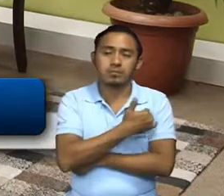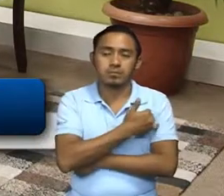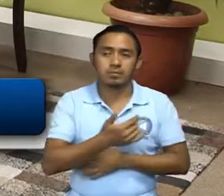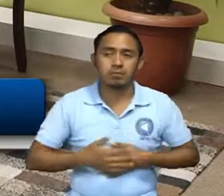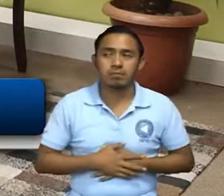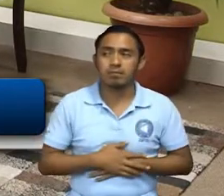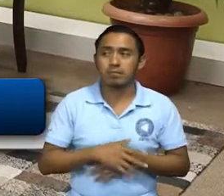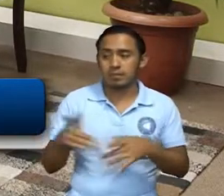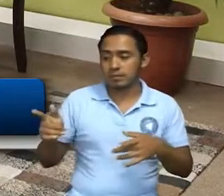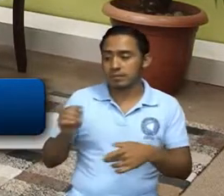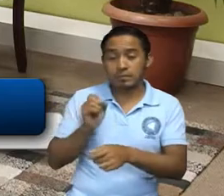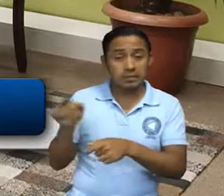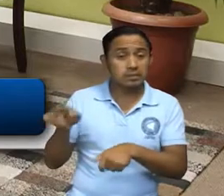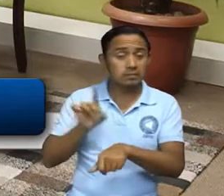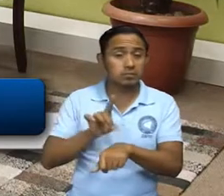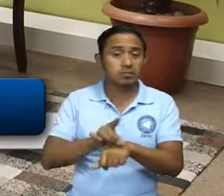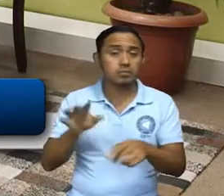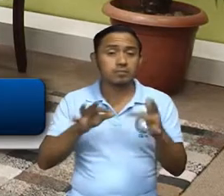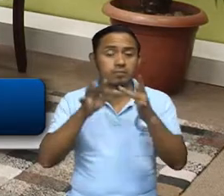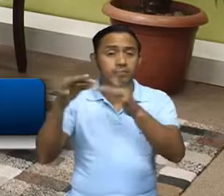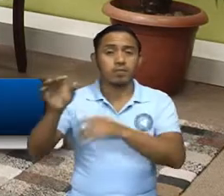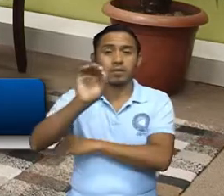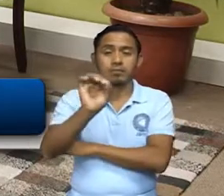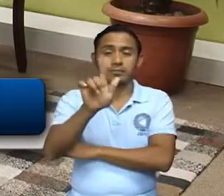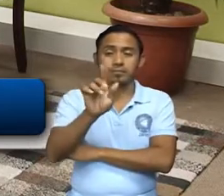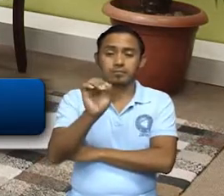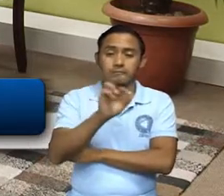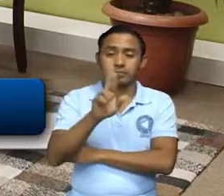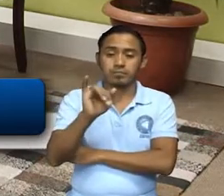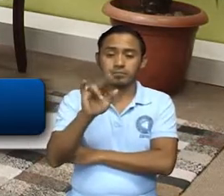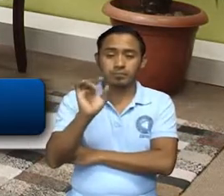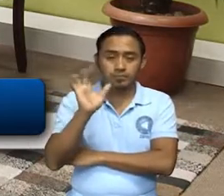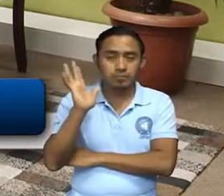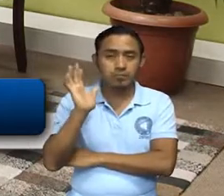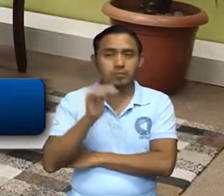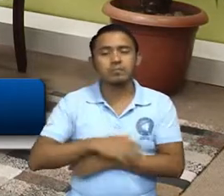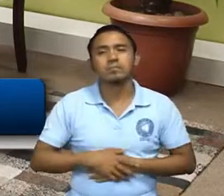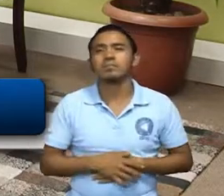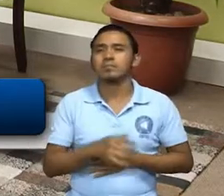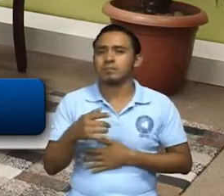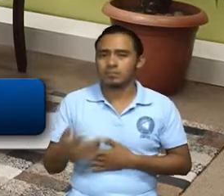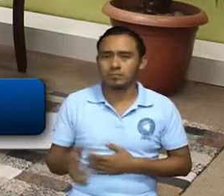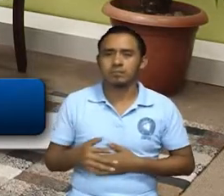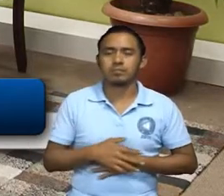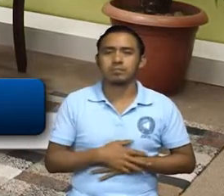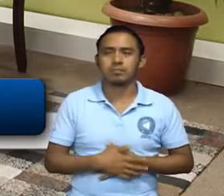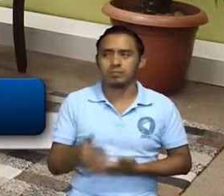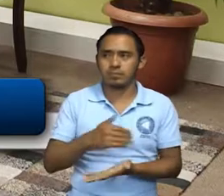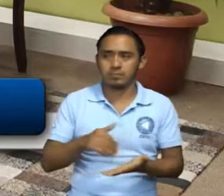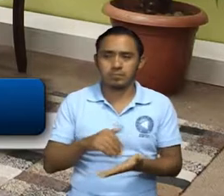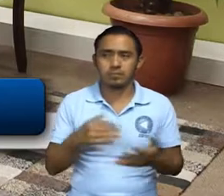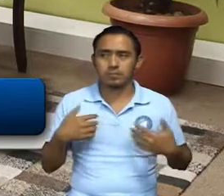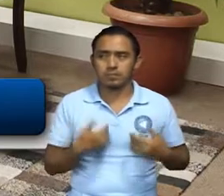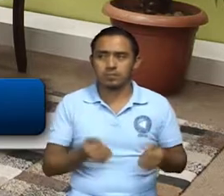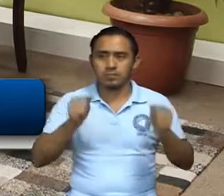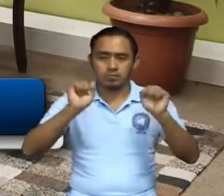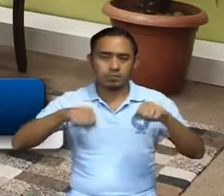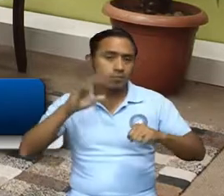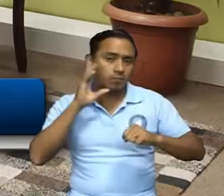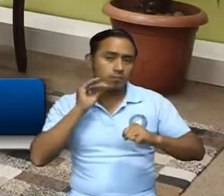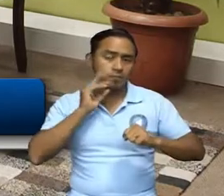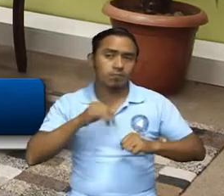de otorrino directamente en el hospital Lenin Fonseca, pero cada centro de salud, cada hospital de Nicaragua, hay médicos que pueden tratarse con